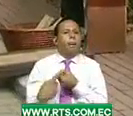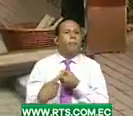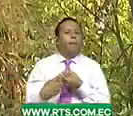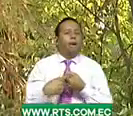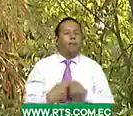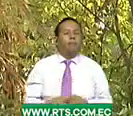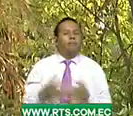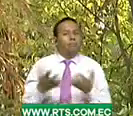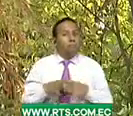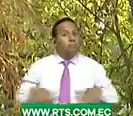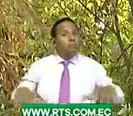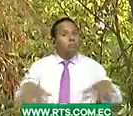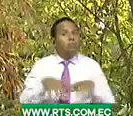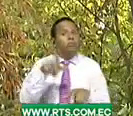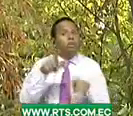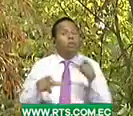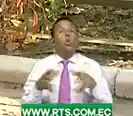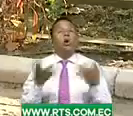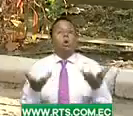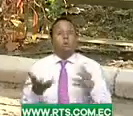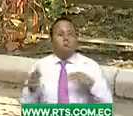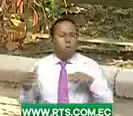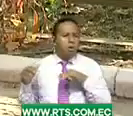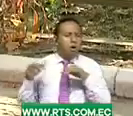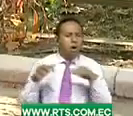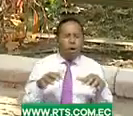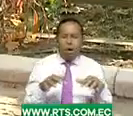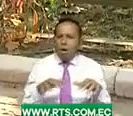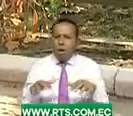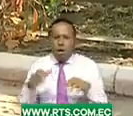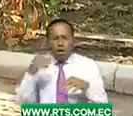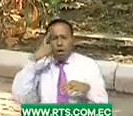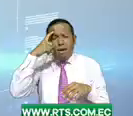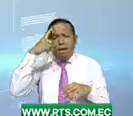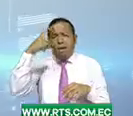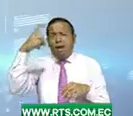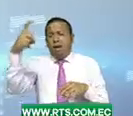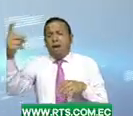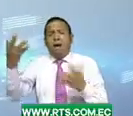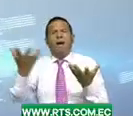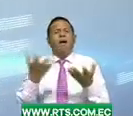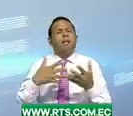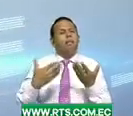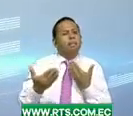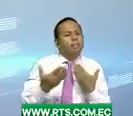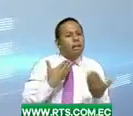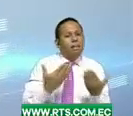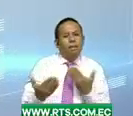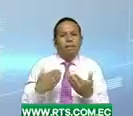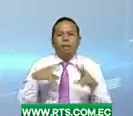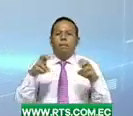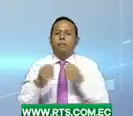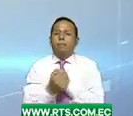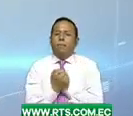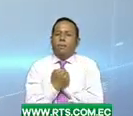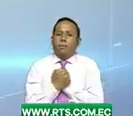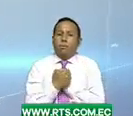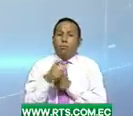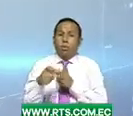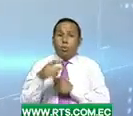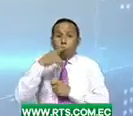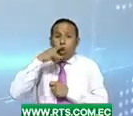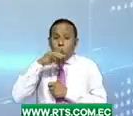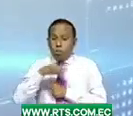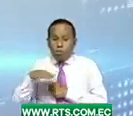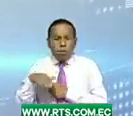los asistentes son trasladados a un ambiente mágico, con diálogos llenos de amor, donde también los más pequeños pueden conocer el origen